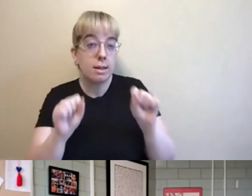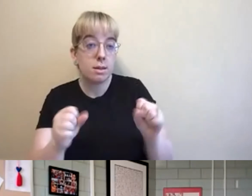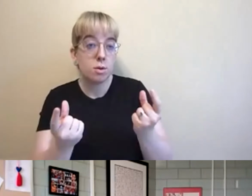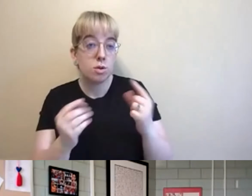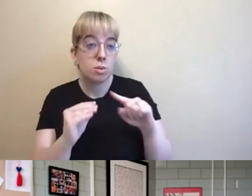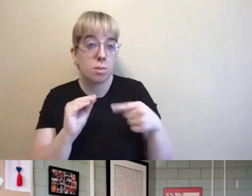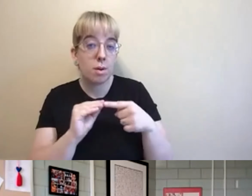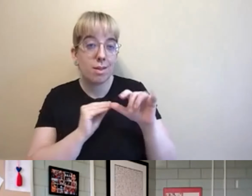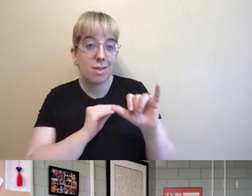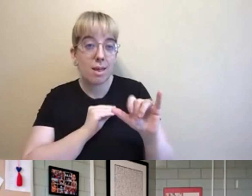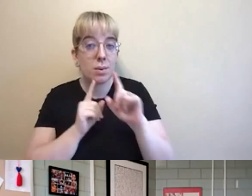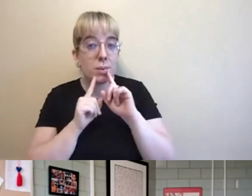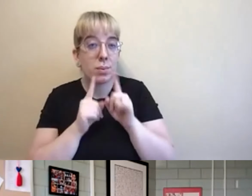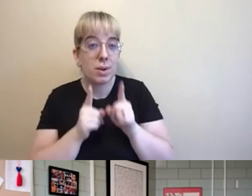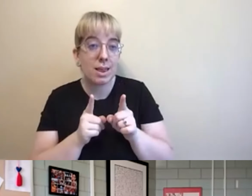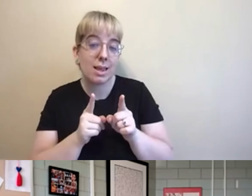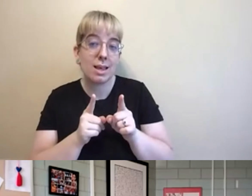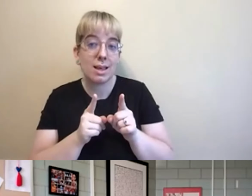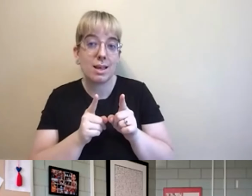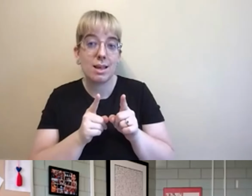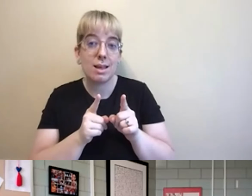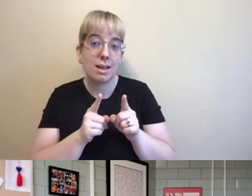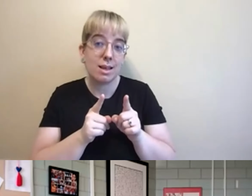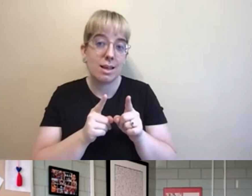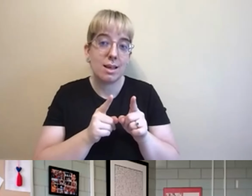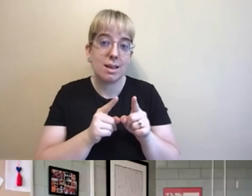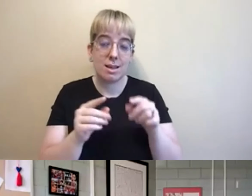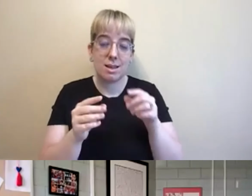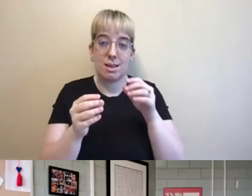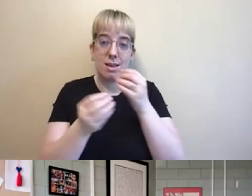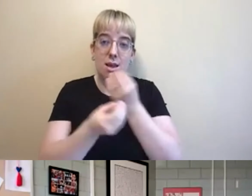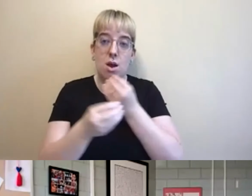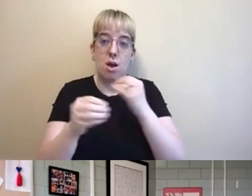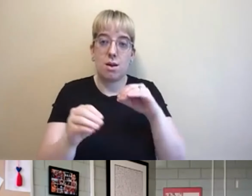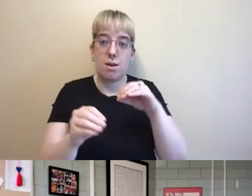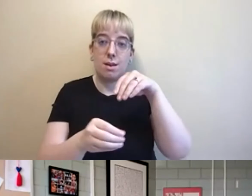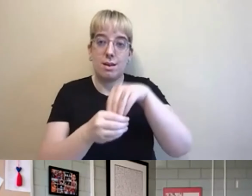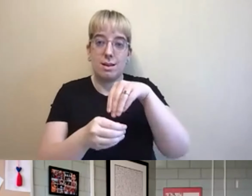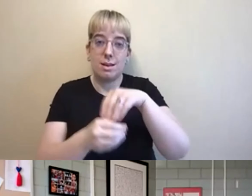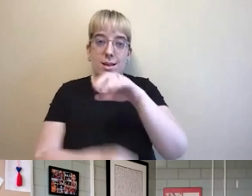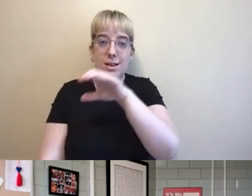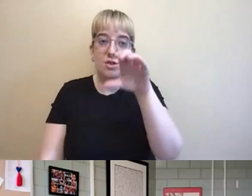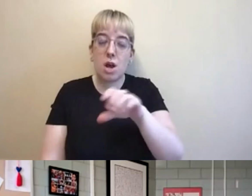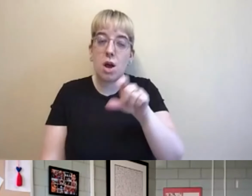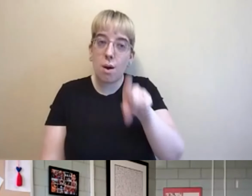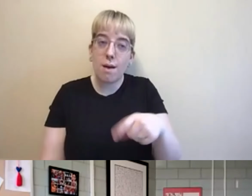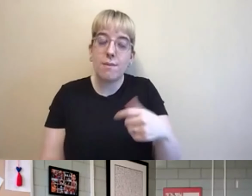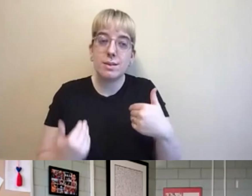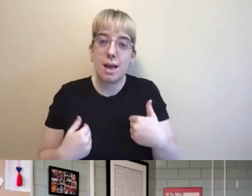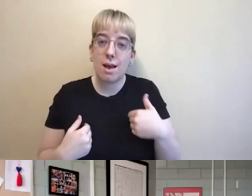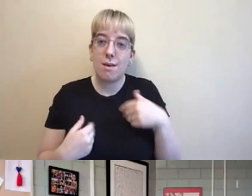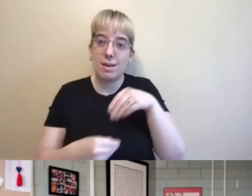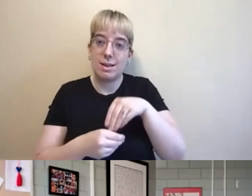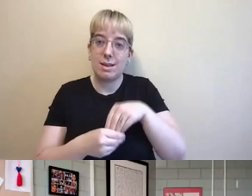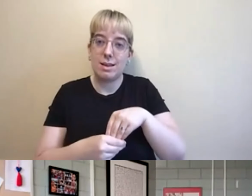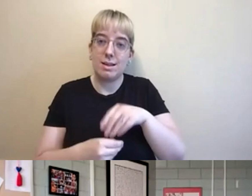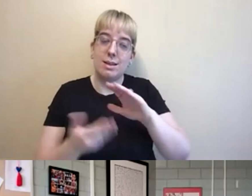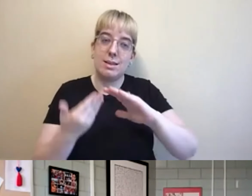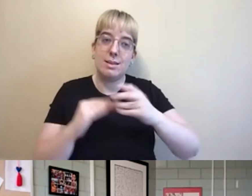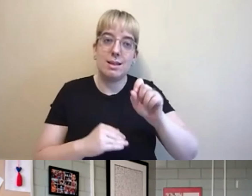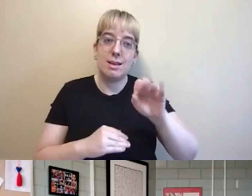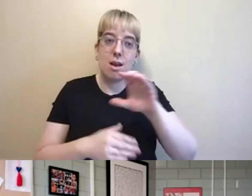se puede hacer. An office in the city of Chicago to meet the RFP requirement, unfortunately. I don't know if that answers